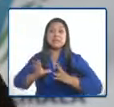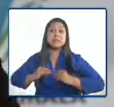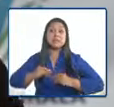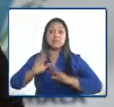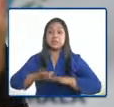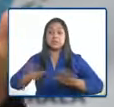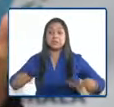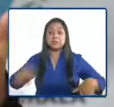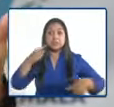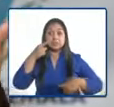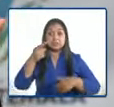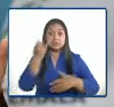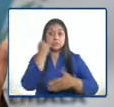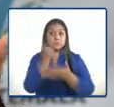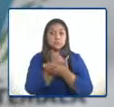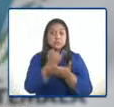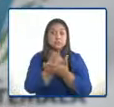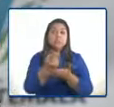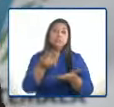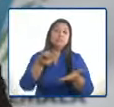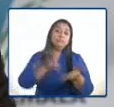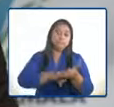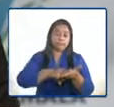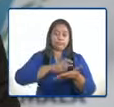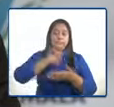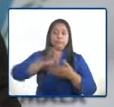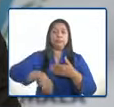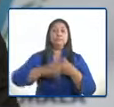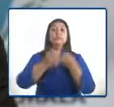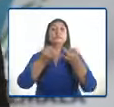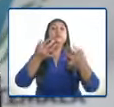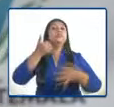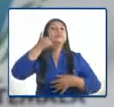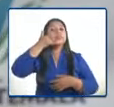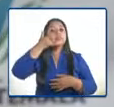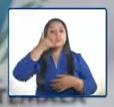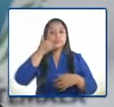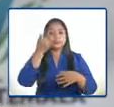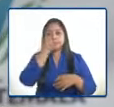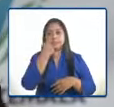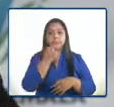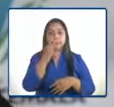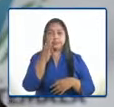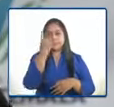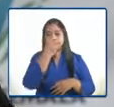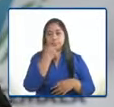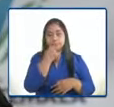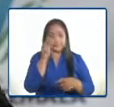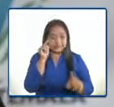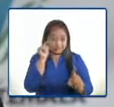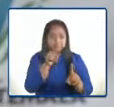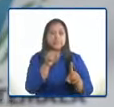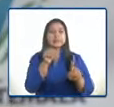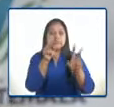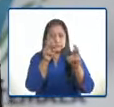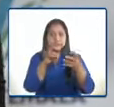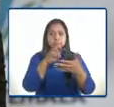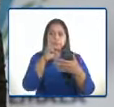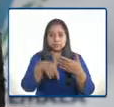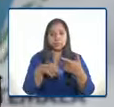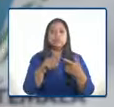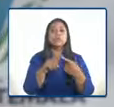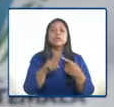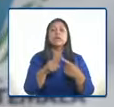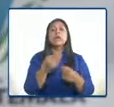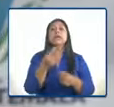y se quiera inscribir a este programa. El número del teléfono de la Secretaría de Bienestar Social, específicamente de este programa, es